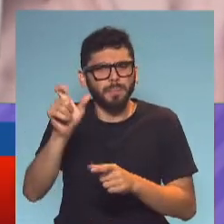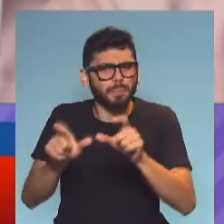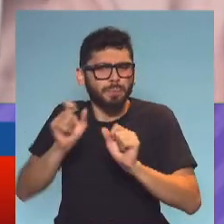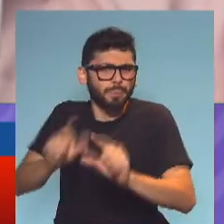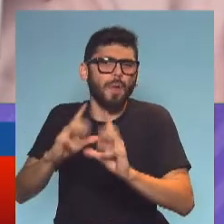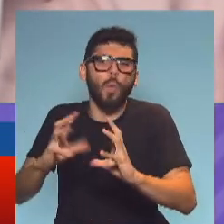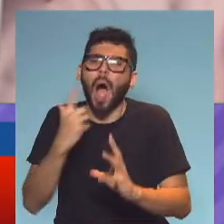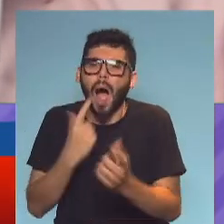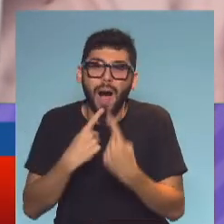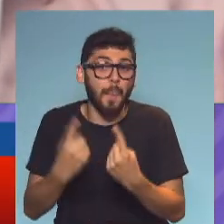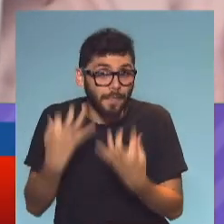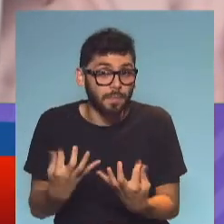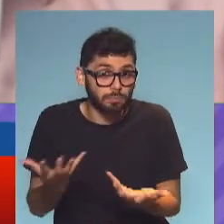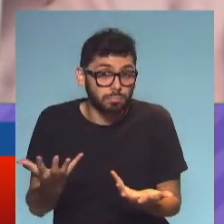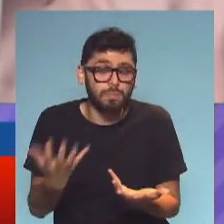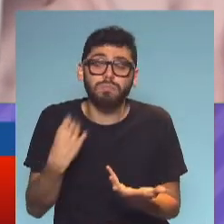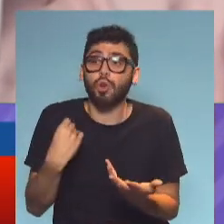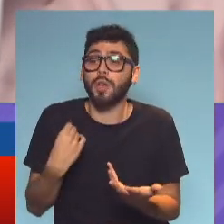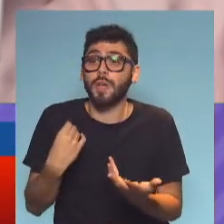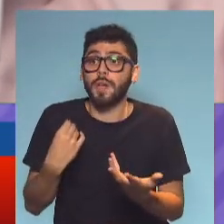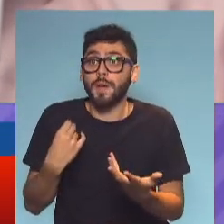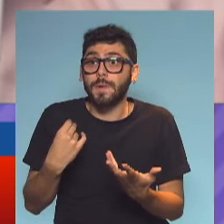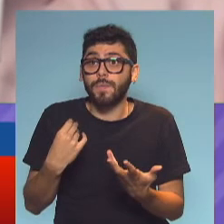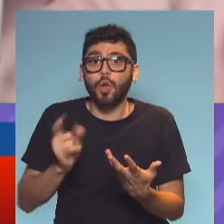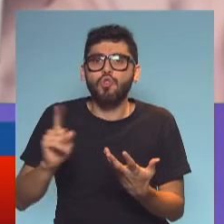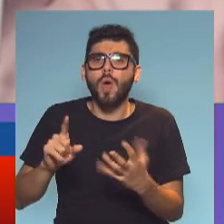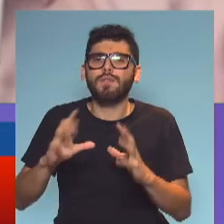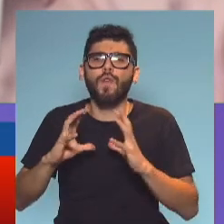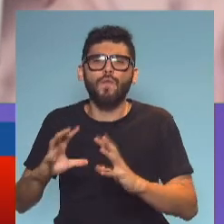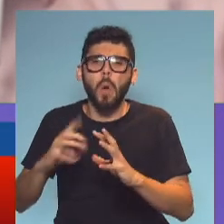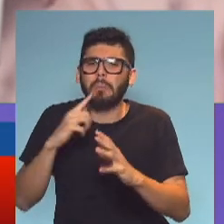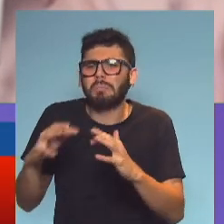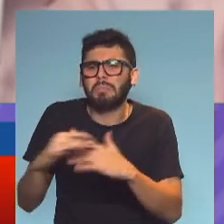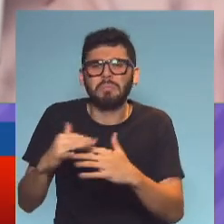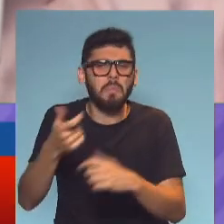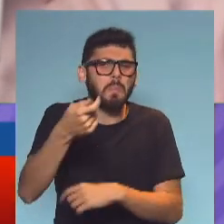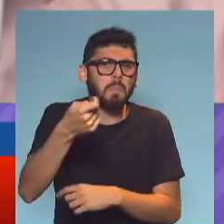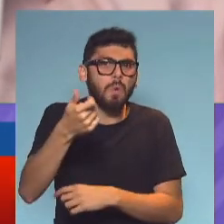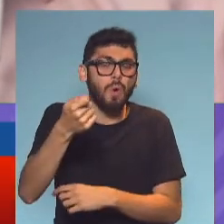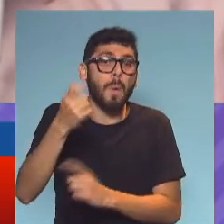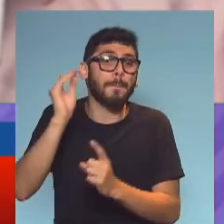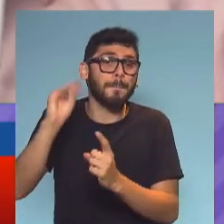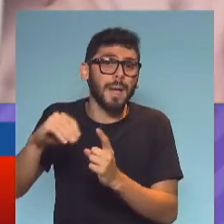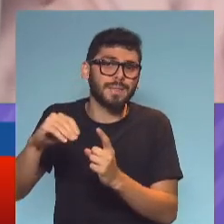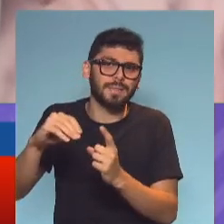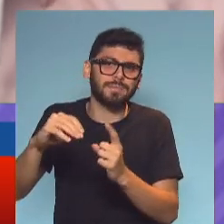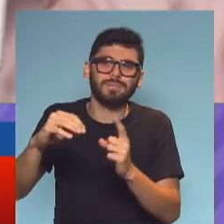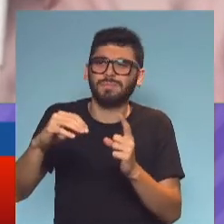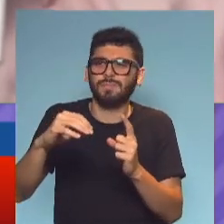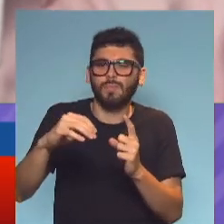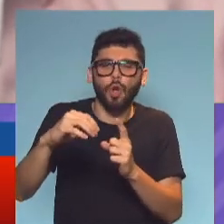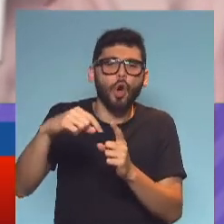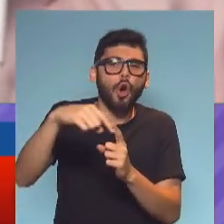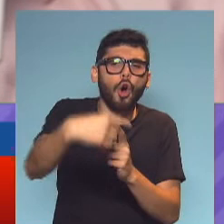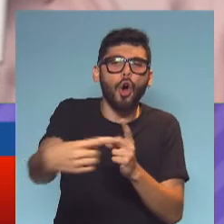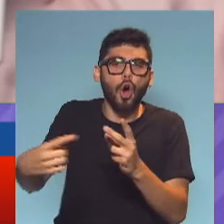también con lo que decías, ¿no? No es solamente el fútbol y su circulación mínima, sino es un montón de cosas que suceden alrededor